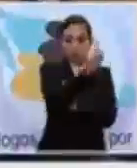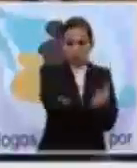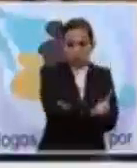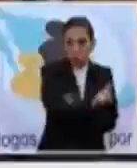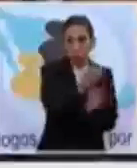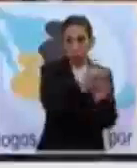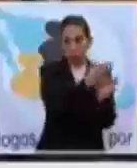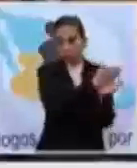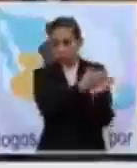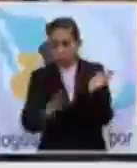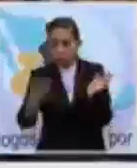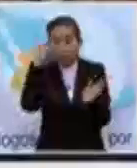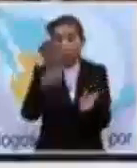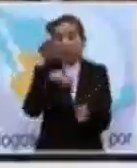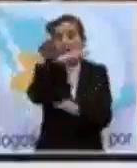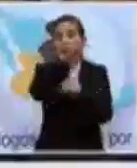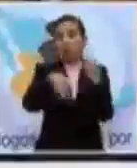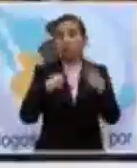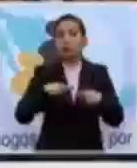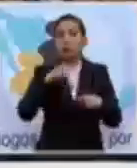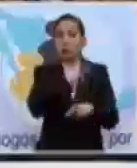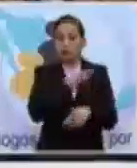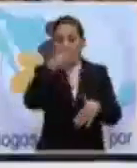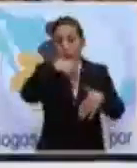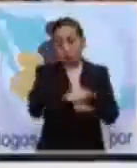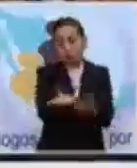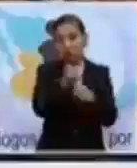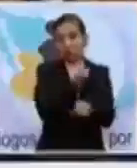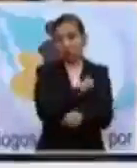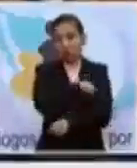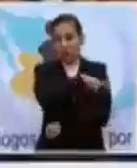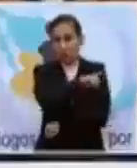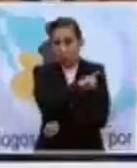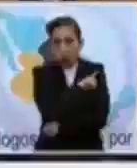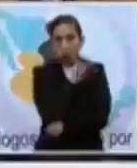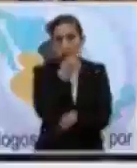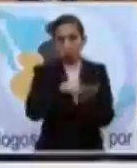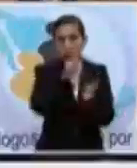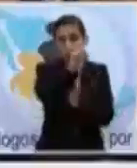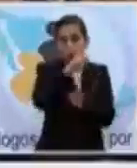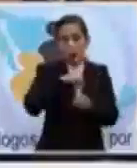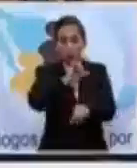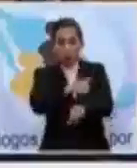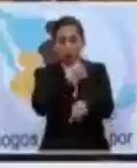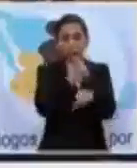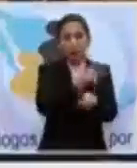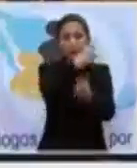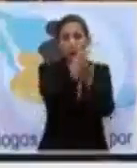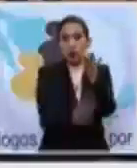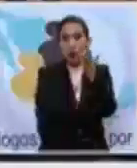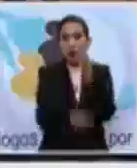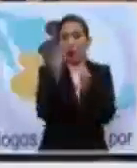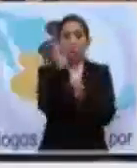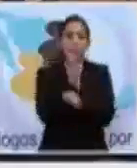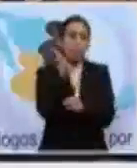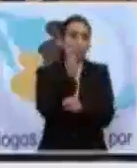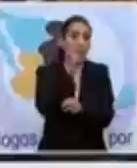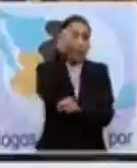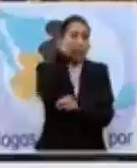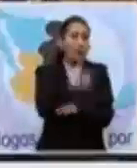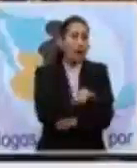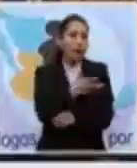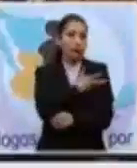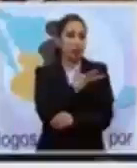2001 para que todos los mexicanos tengan acceso a la salud. 2001, cuando se crea aquel programa piloto para